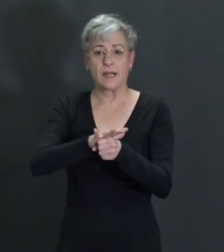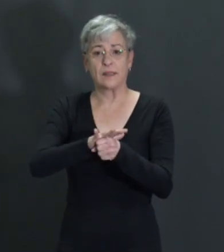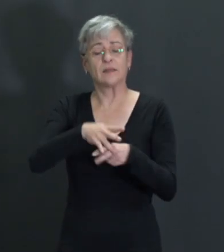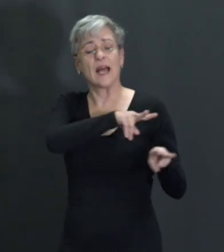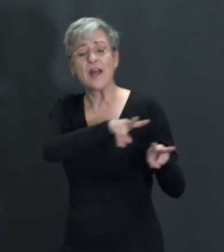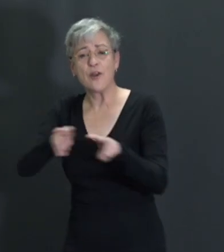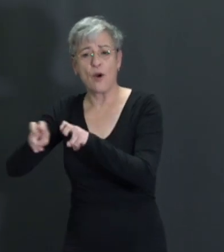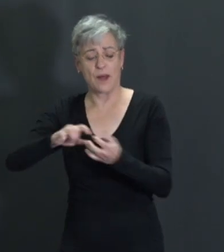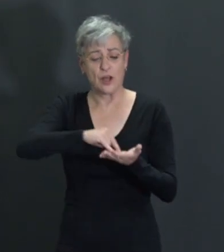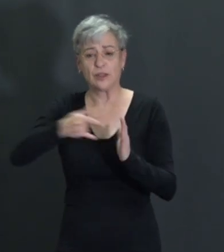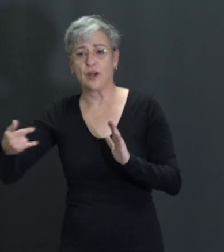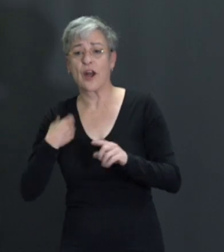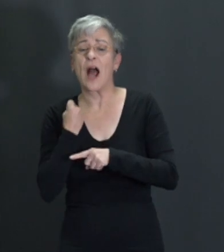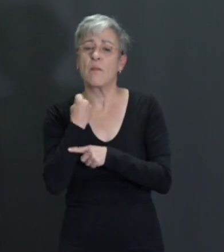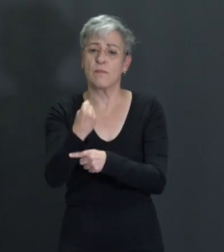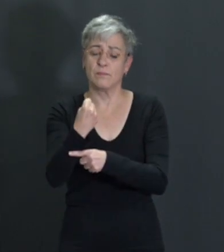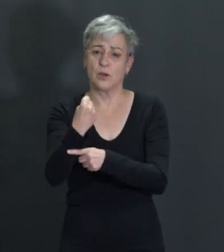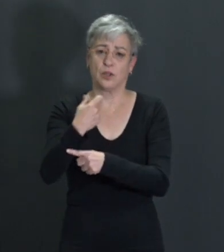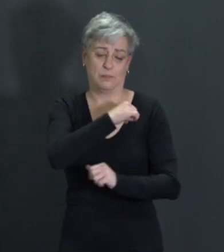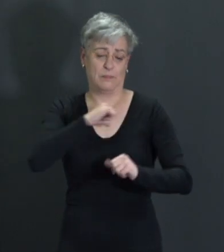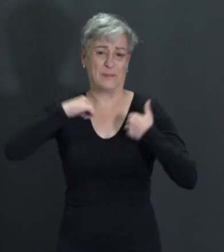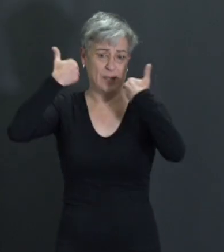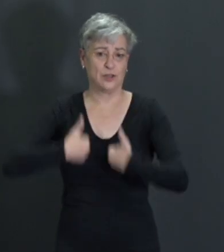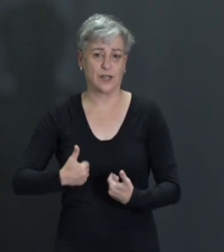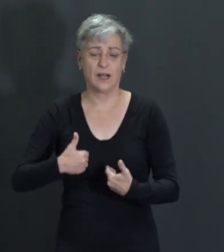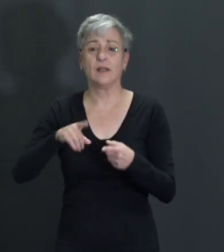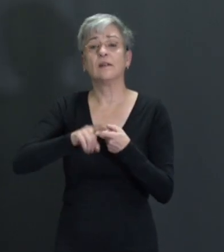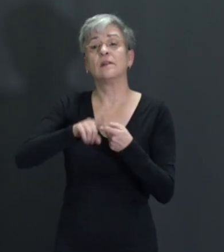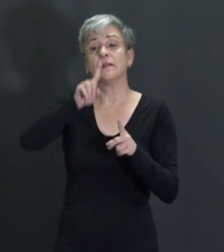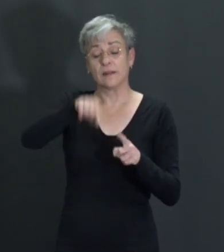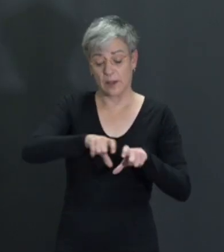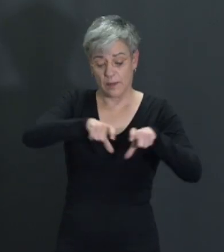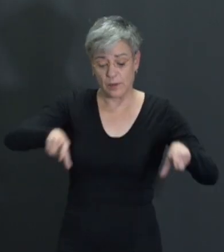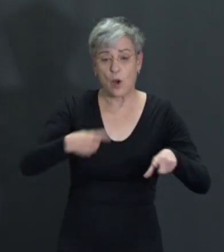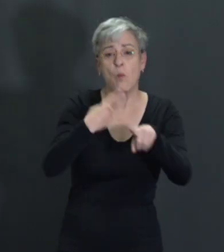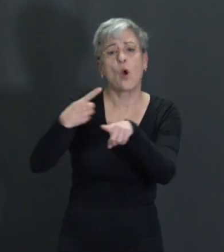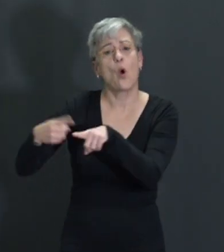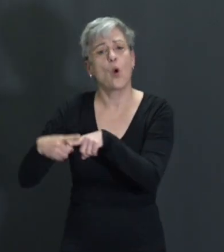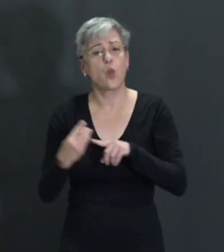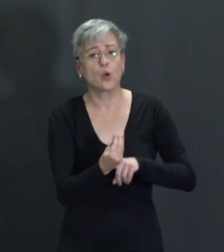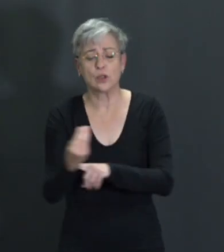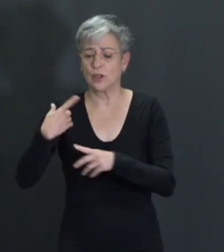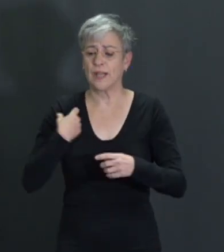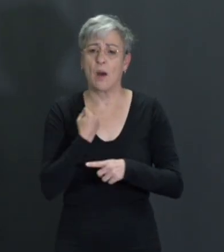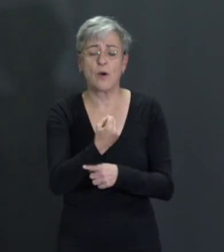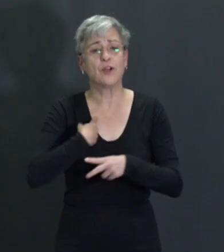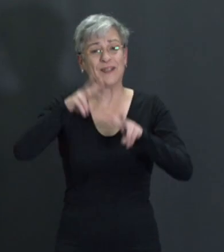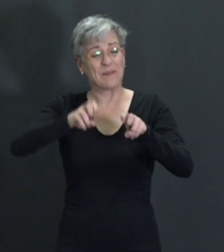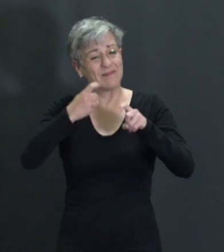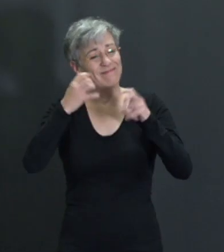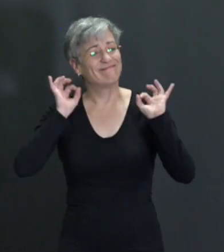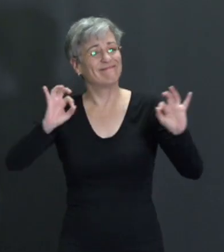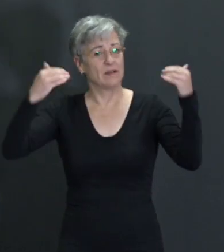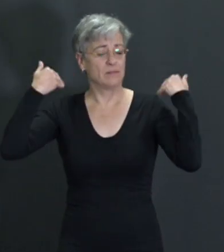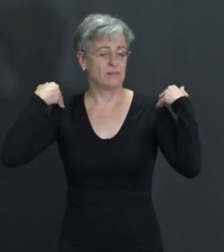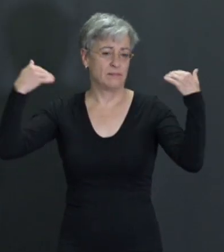en tecnologías y apoyos personales. La primera mesa estará dedicada a los apoyos personales y productos de apoyo en la actividad deportiva y la segunda versará